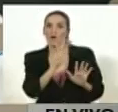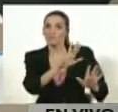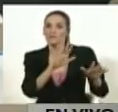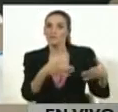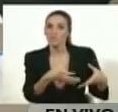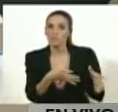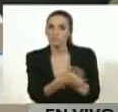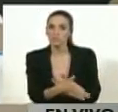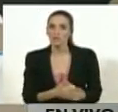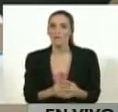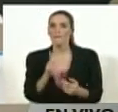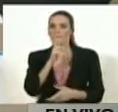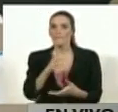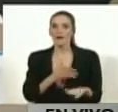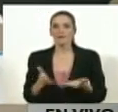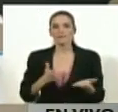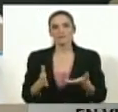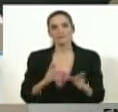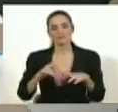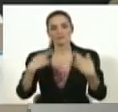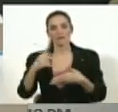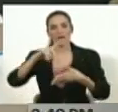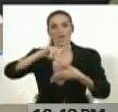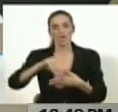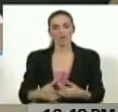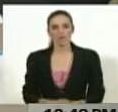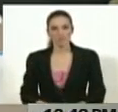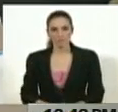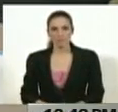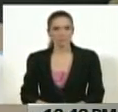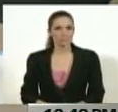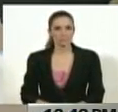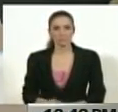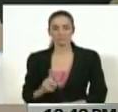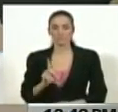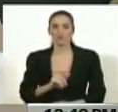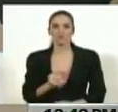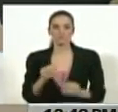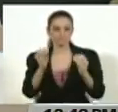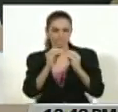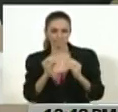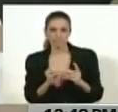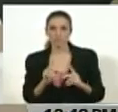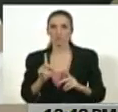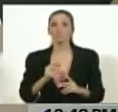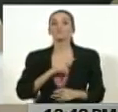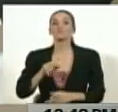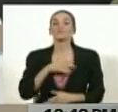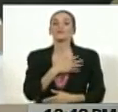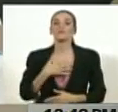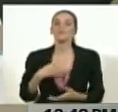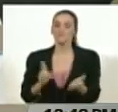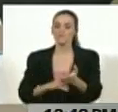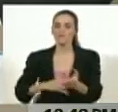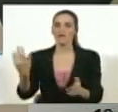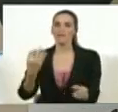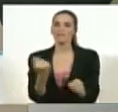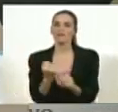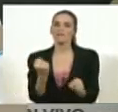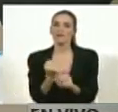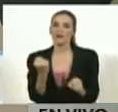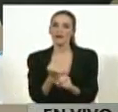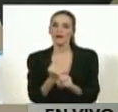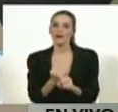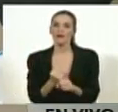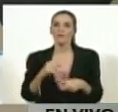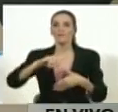porque le hacen un mal servicio a la región no es lo que corresponde si nosotros queremos de verdad trabajar por